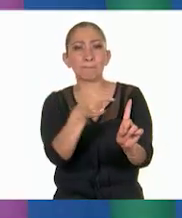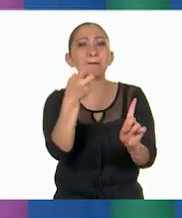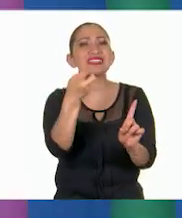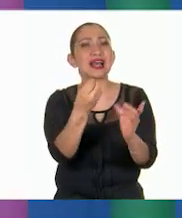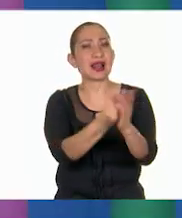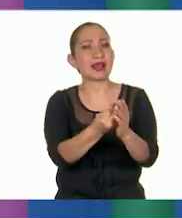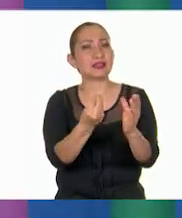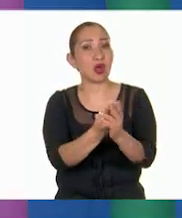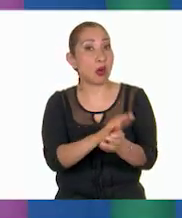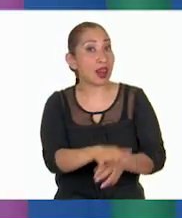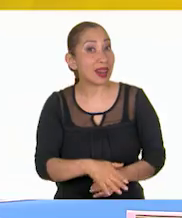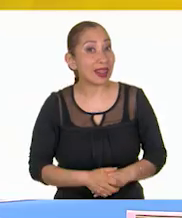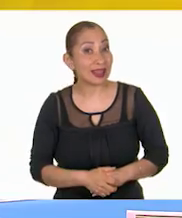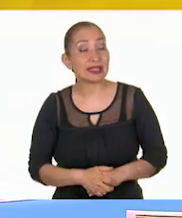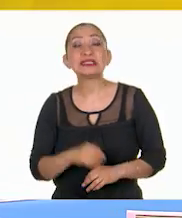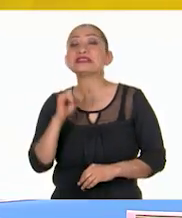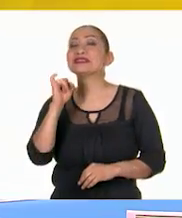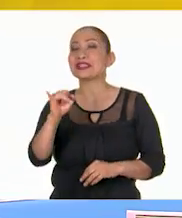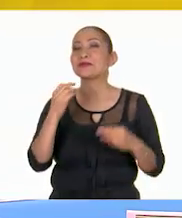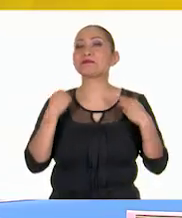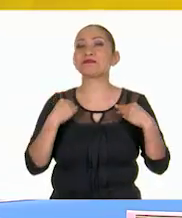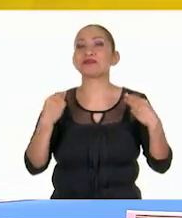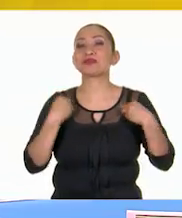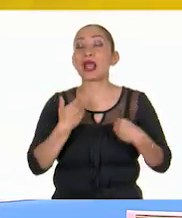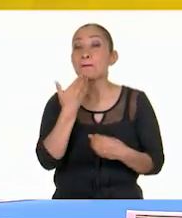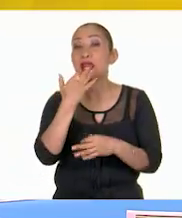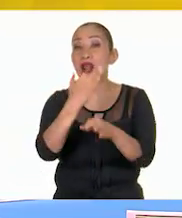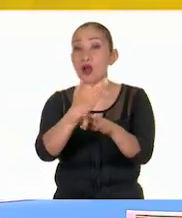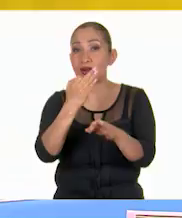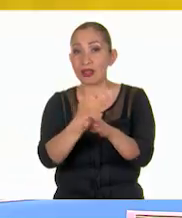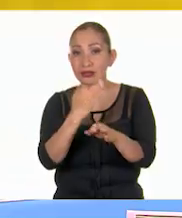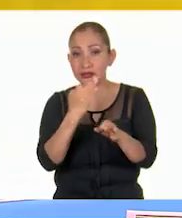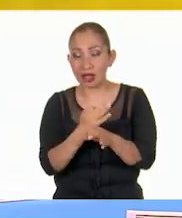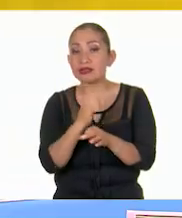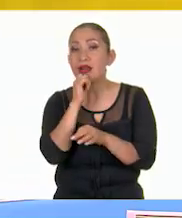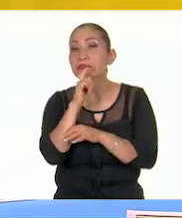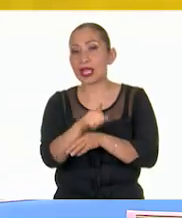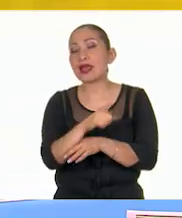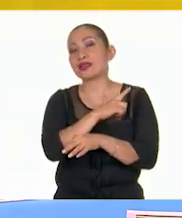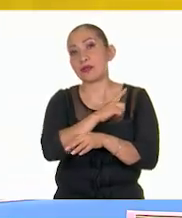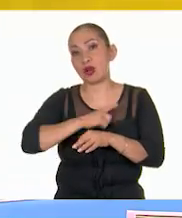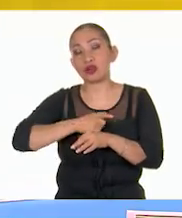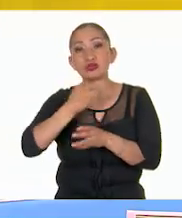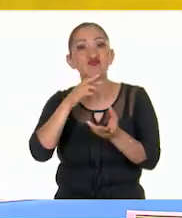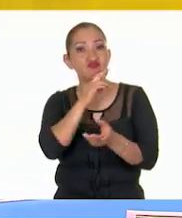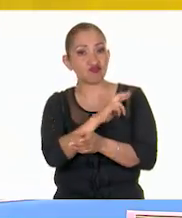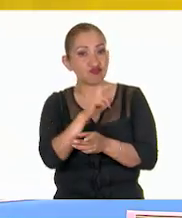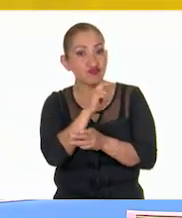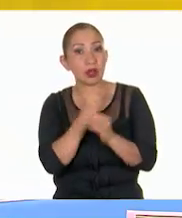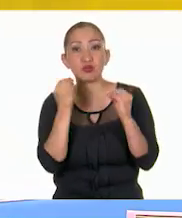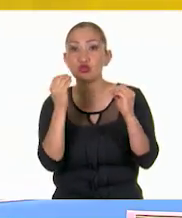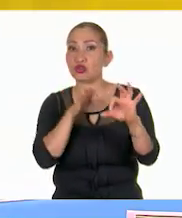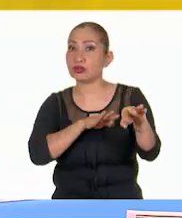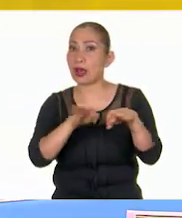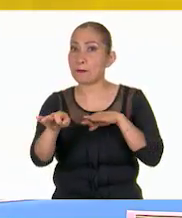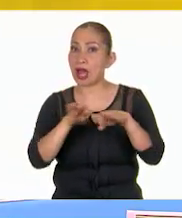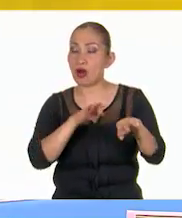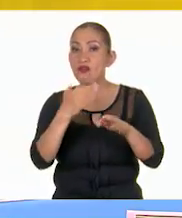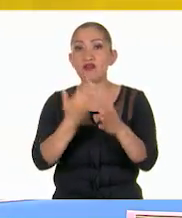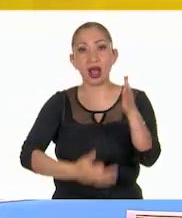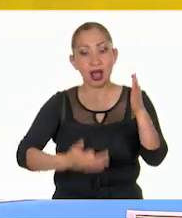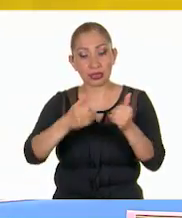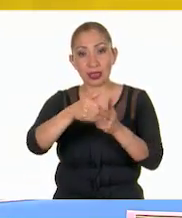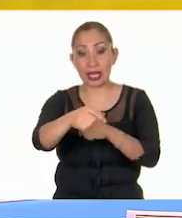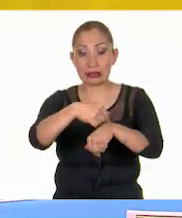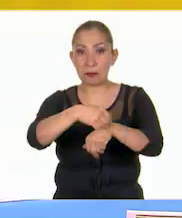esta sesión, ¿no es cierto? Sí, María, es un buen momento y también porque debemos apurarnos. Tenemos mucho trabajo por delante